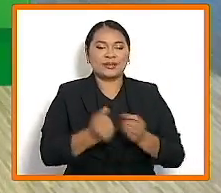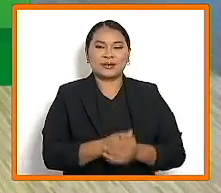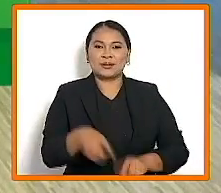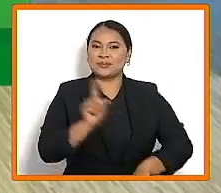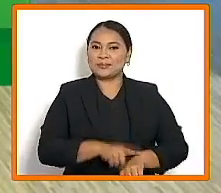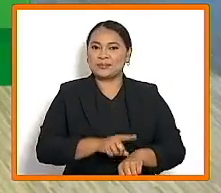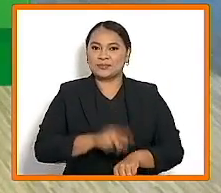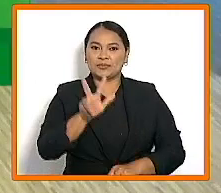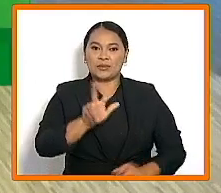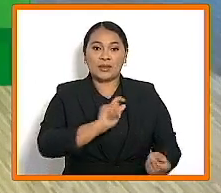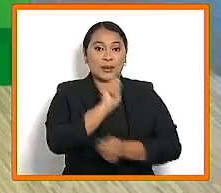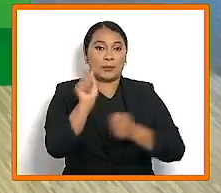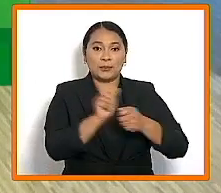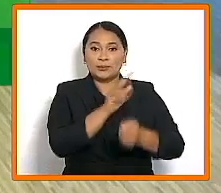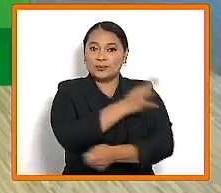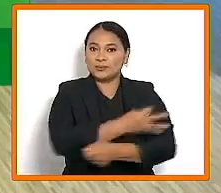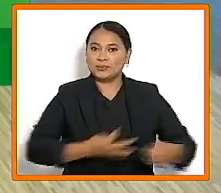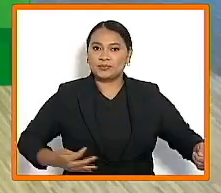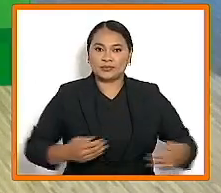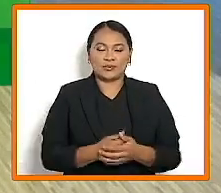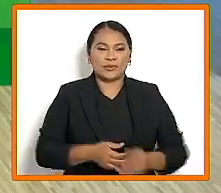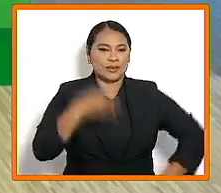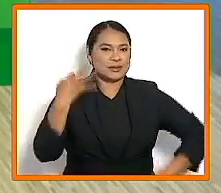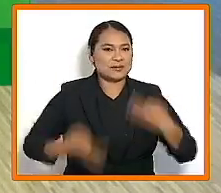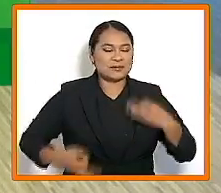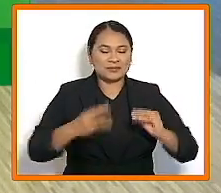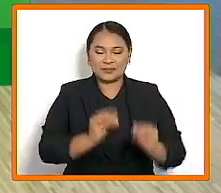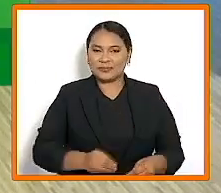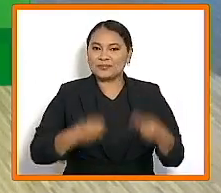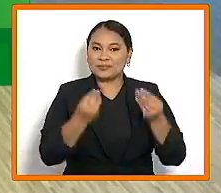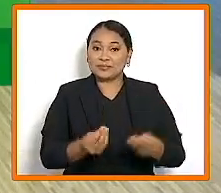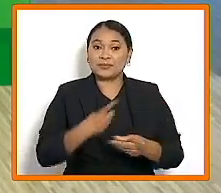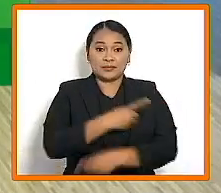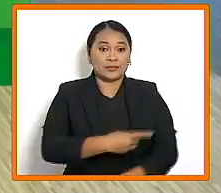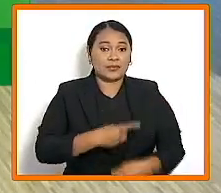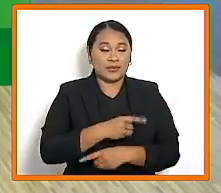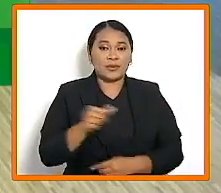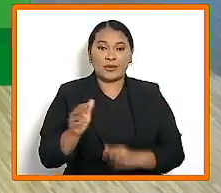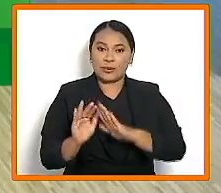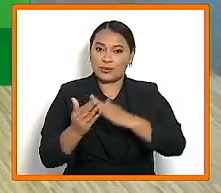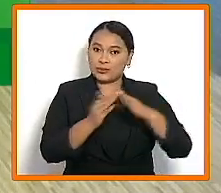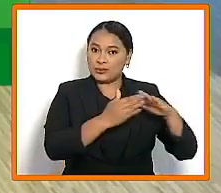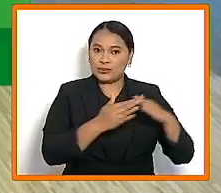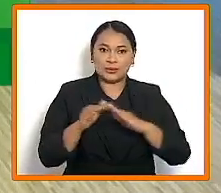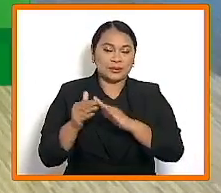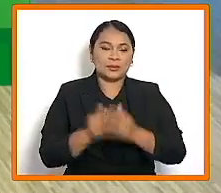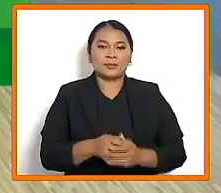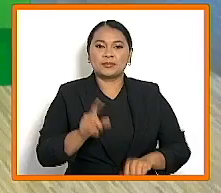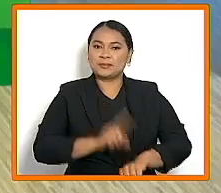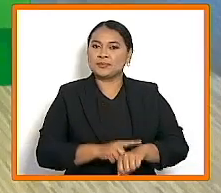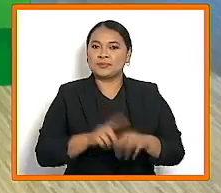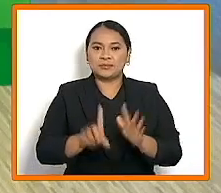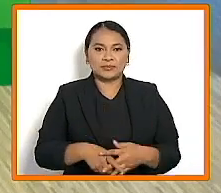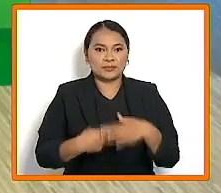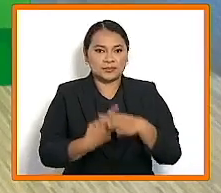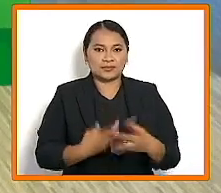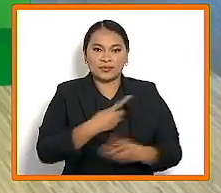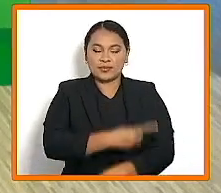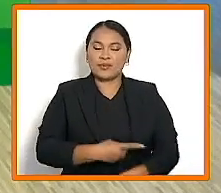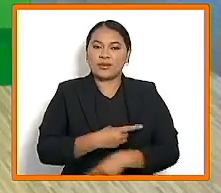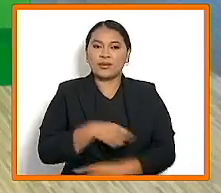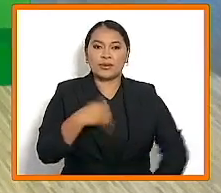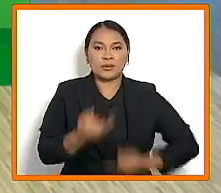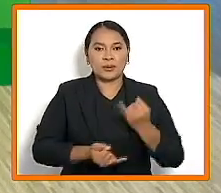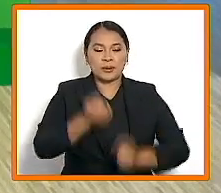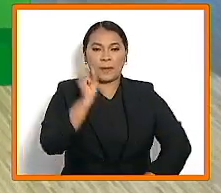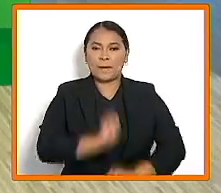las 3 en punto de la tarde y con mucha alegría te llevamos la diversión hasta tu hogar. Iniciamos la diversión con premiados. ¿Qué te parece, Tatiana? Me